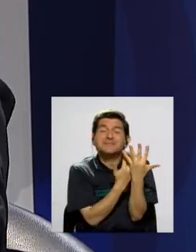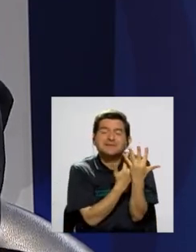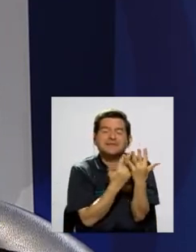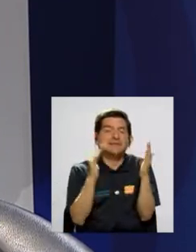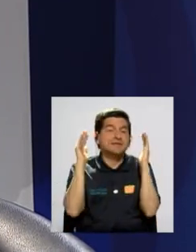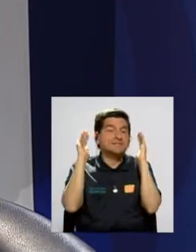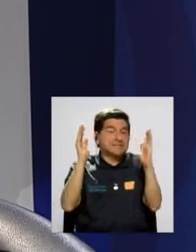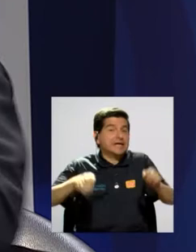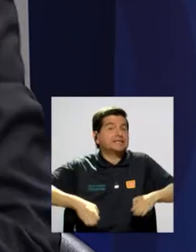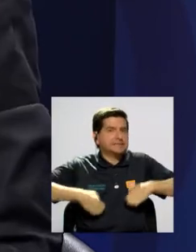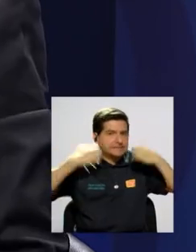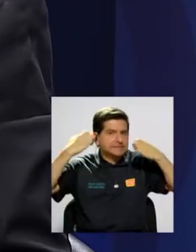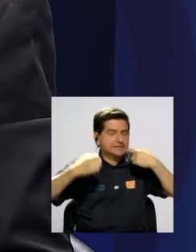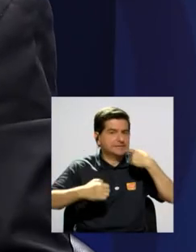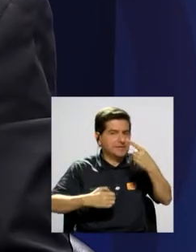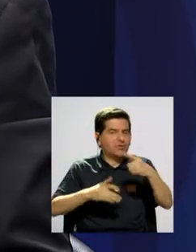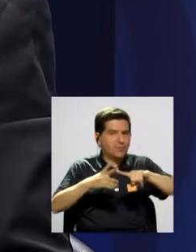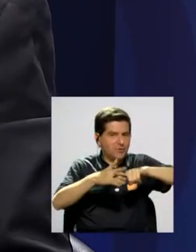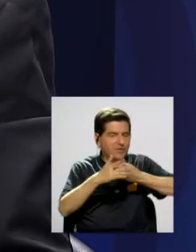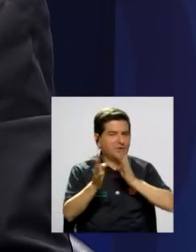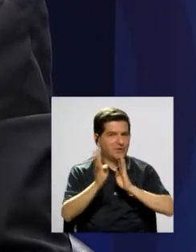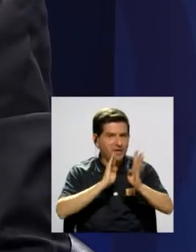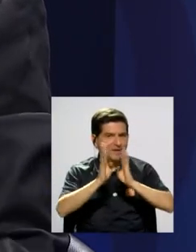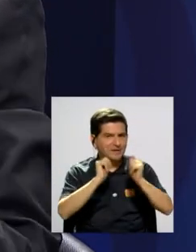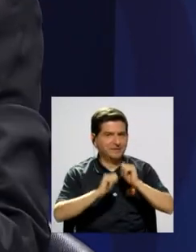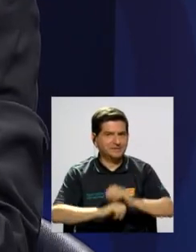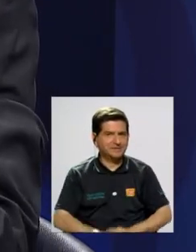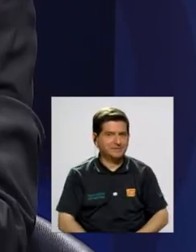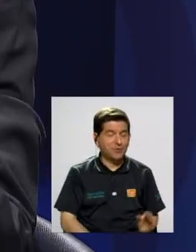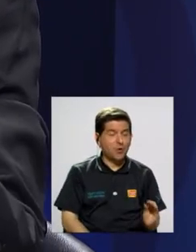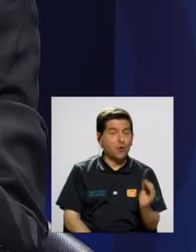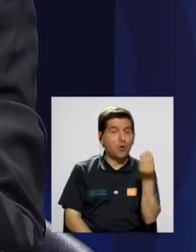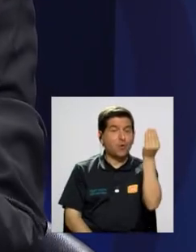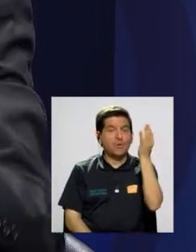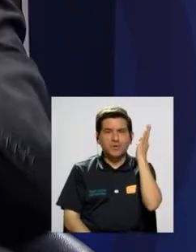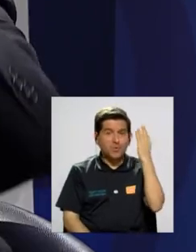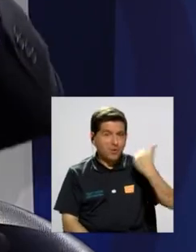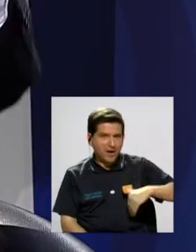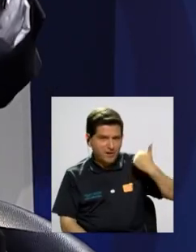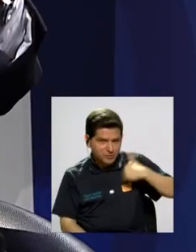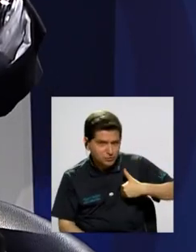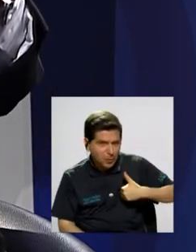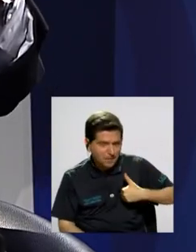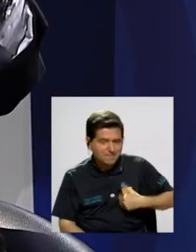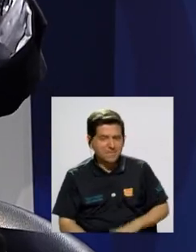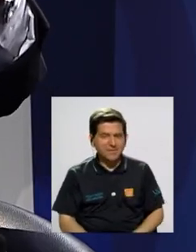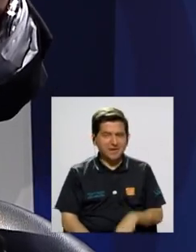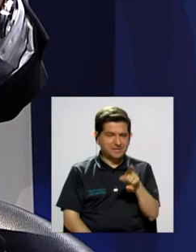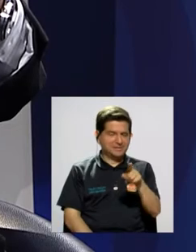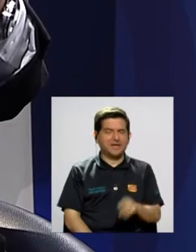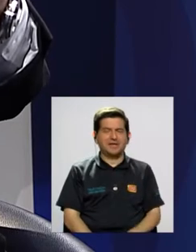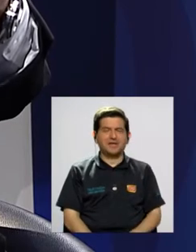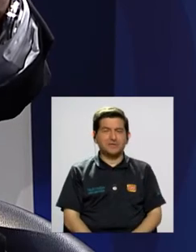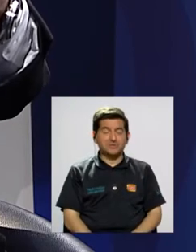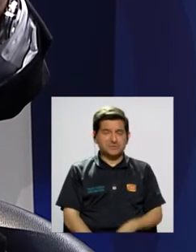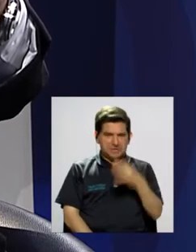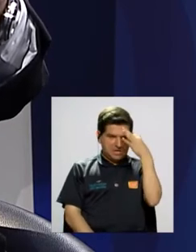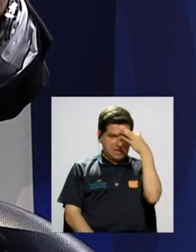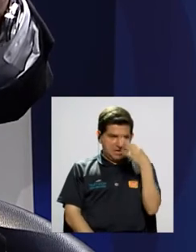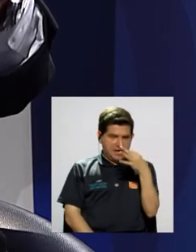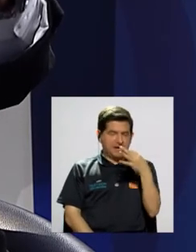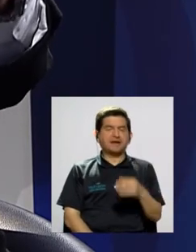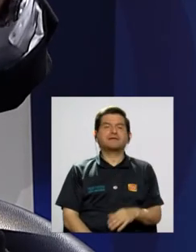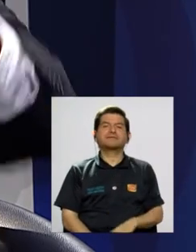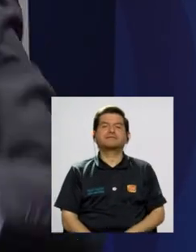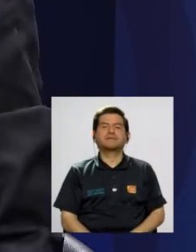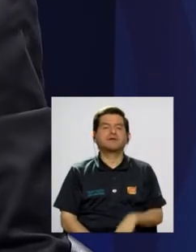enormes. Y como lo planteabas al inicio de la conversación, los jóvenes y las jóvenes que han hecho una apuesta gigantesca,